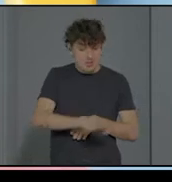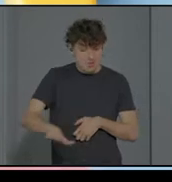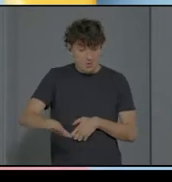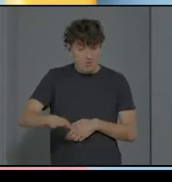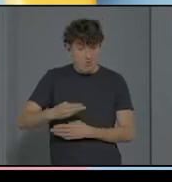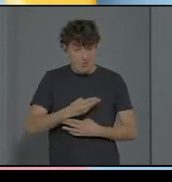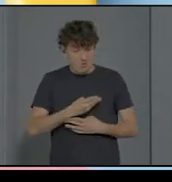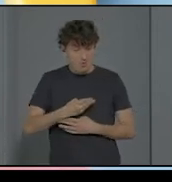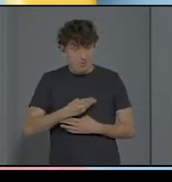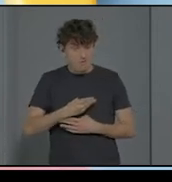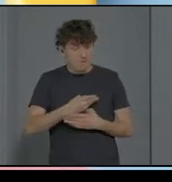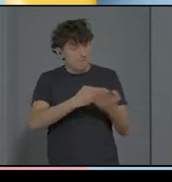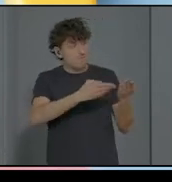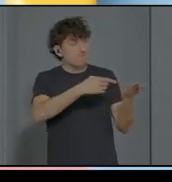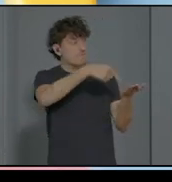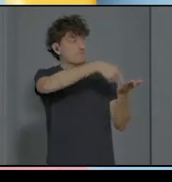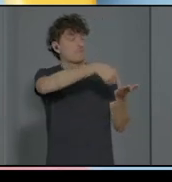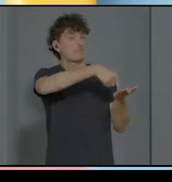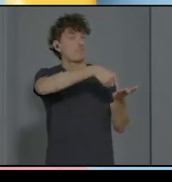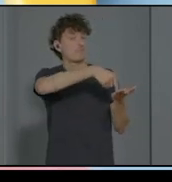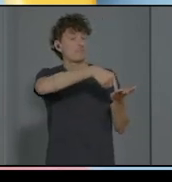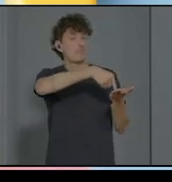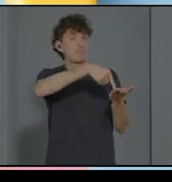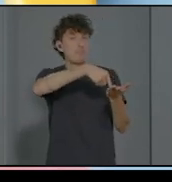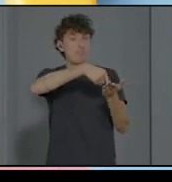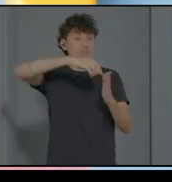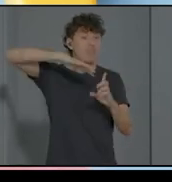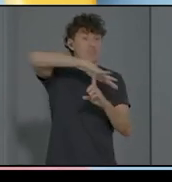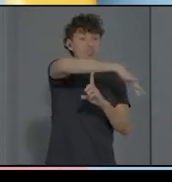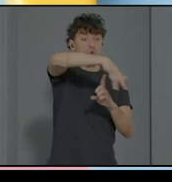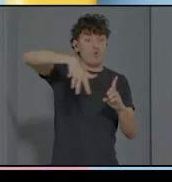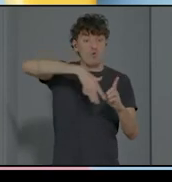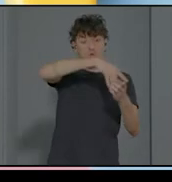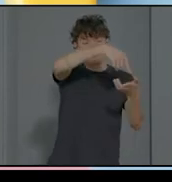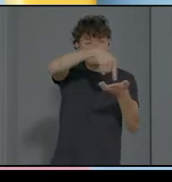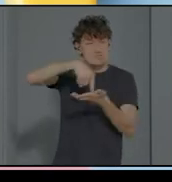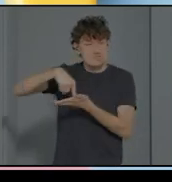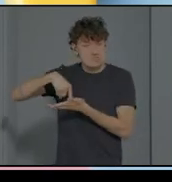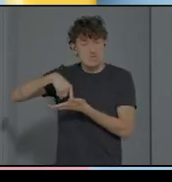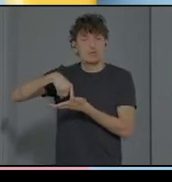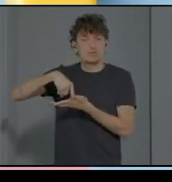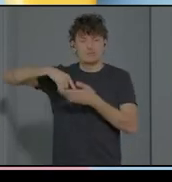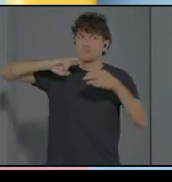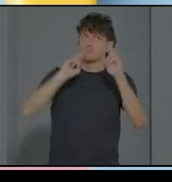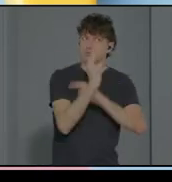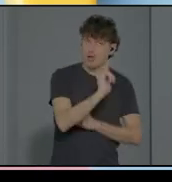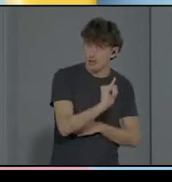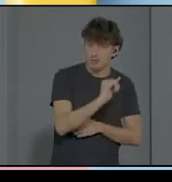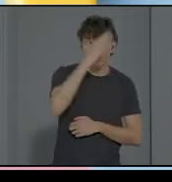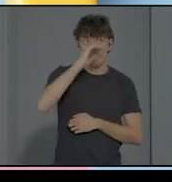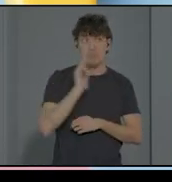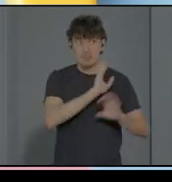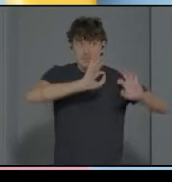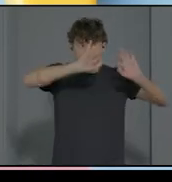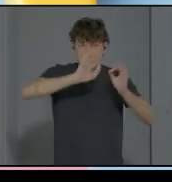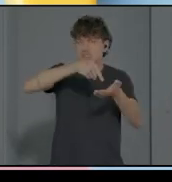del entorno externo y especialmente lo que procede de los padres? Y si hay unas respuestas